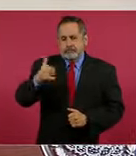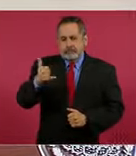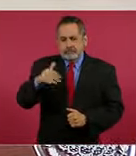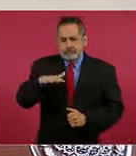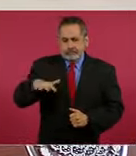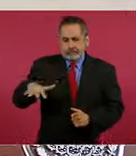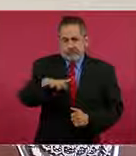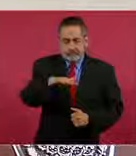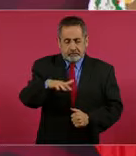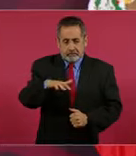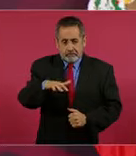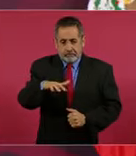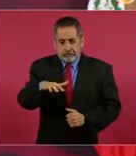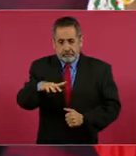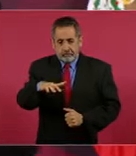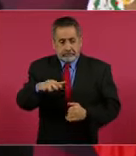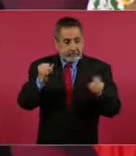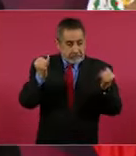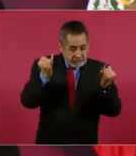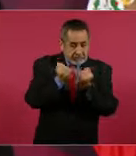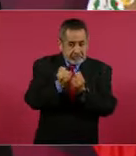se convierte en lo que es Miami,